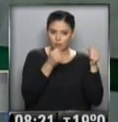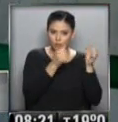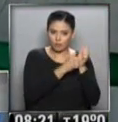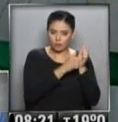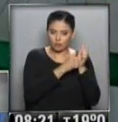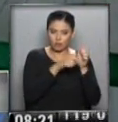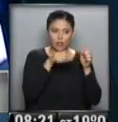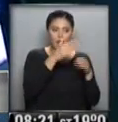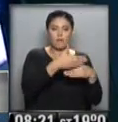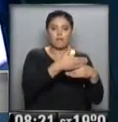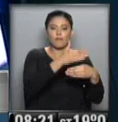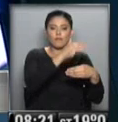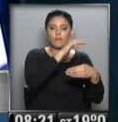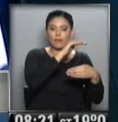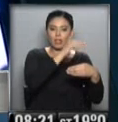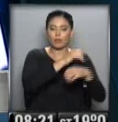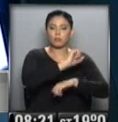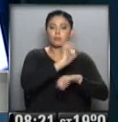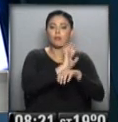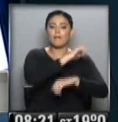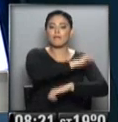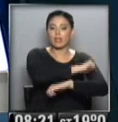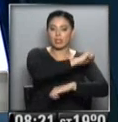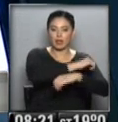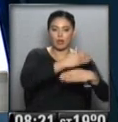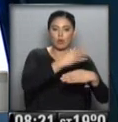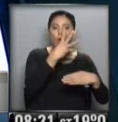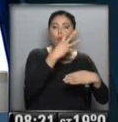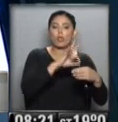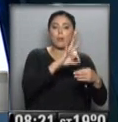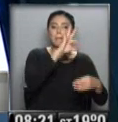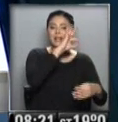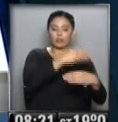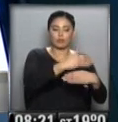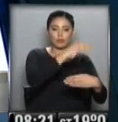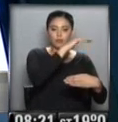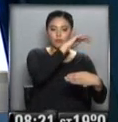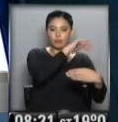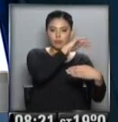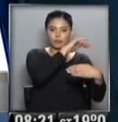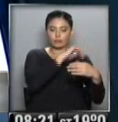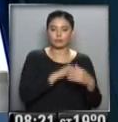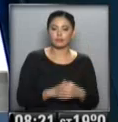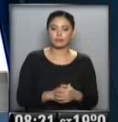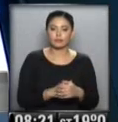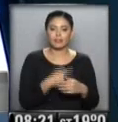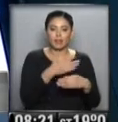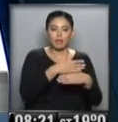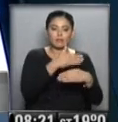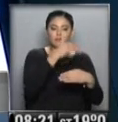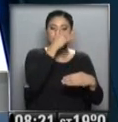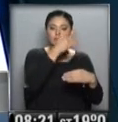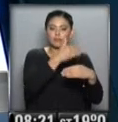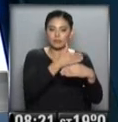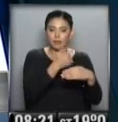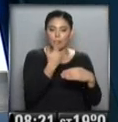cual posee una ventana. Esta ventana posee un shutter de 4 metros de ancho. Este shutter se desliza